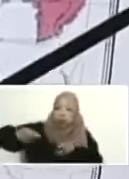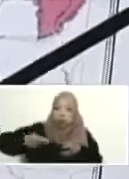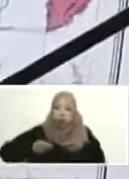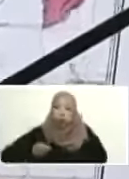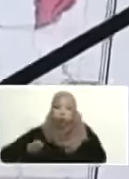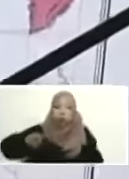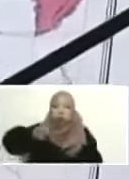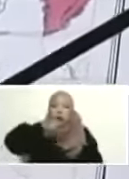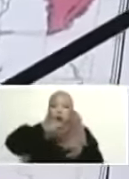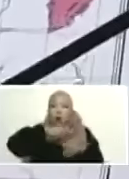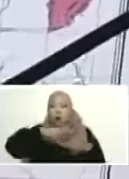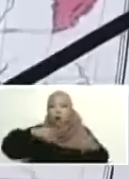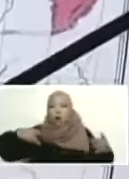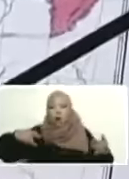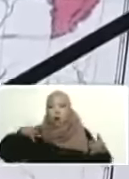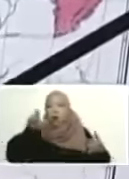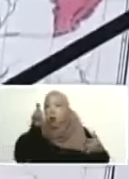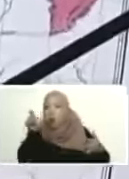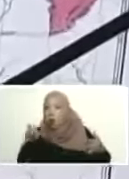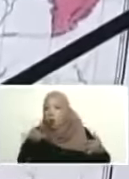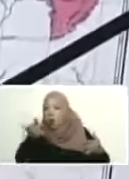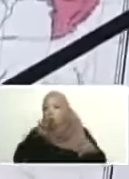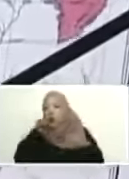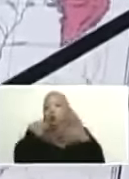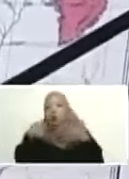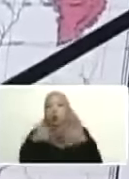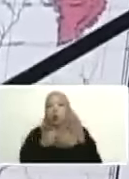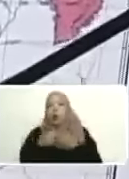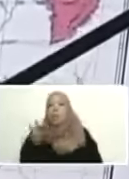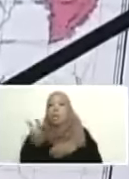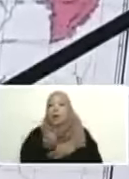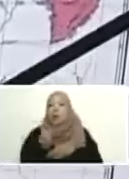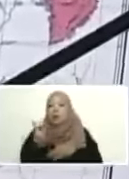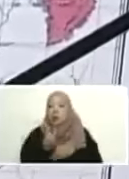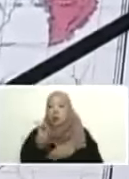al oeste, todo es Venezuela, todo es Gran Colombia.